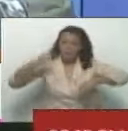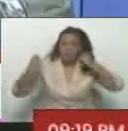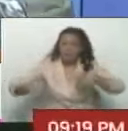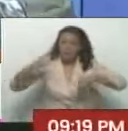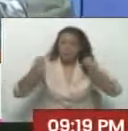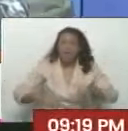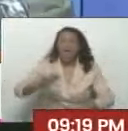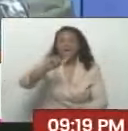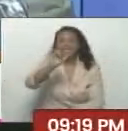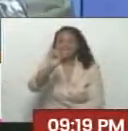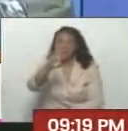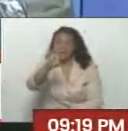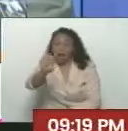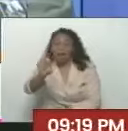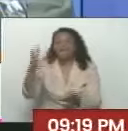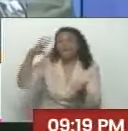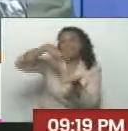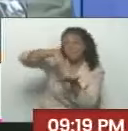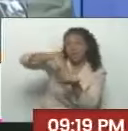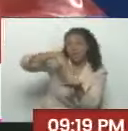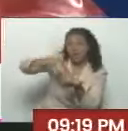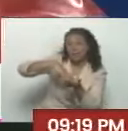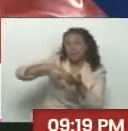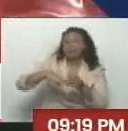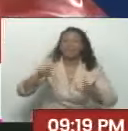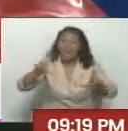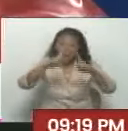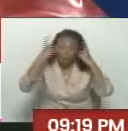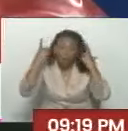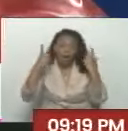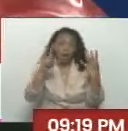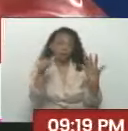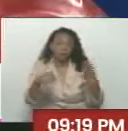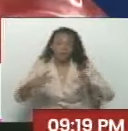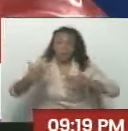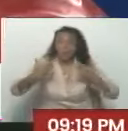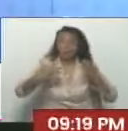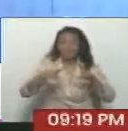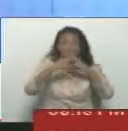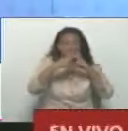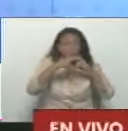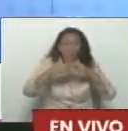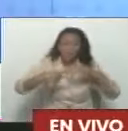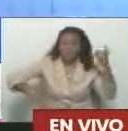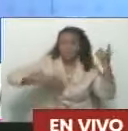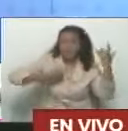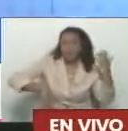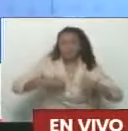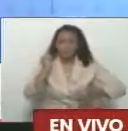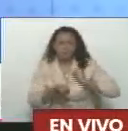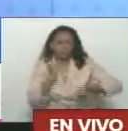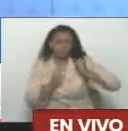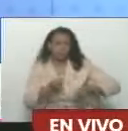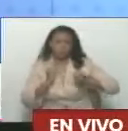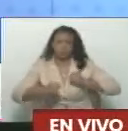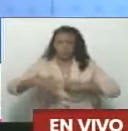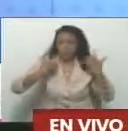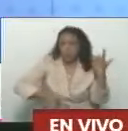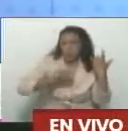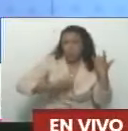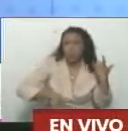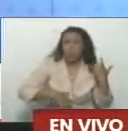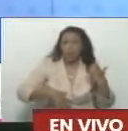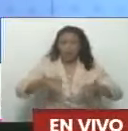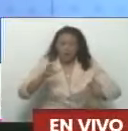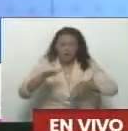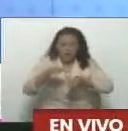Yare y en los Diablos Danzantes de Naiguatá. Correcto, los instrumentos, porque por los instrumentos, el ritmo, los